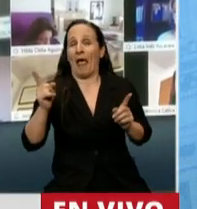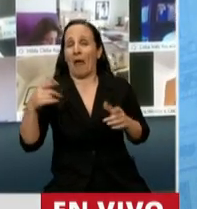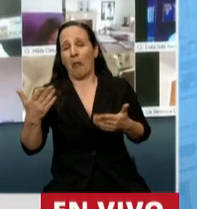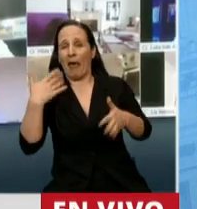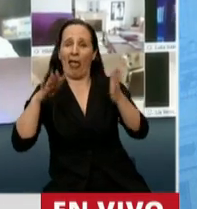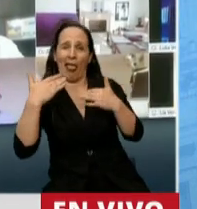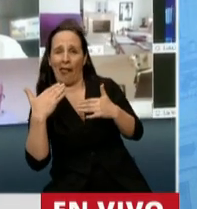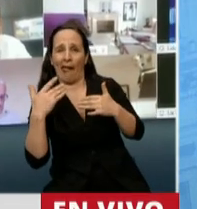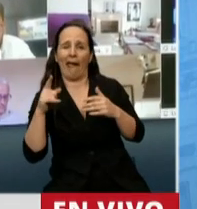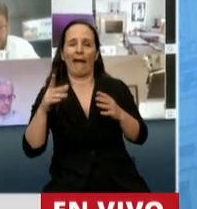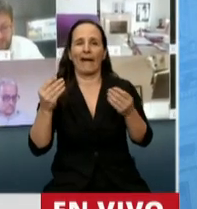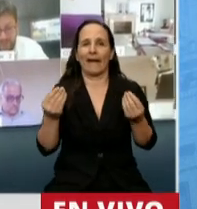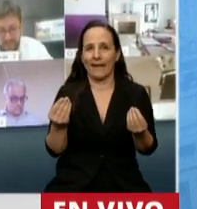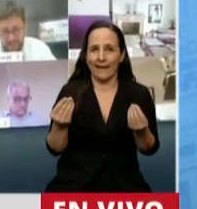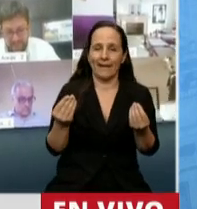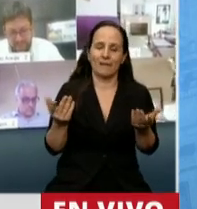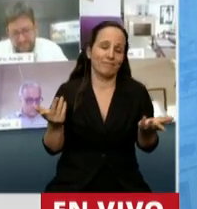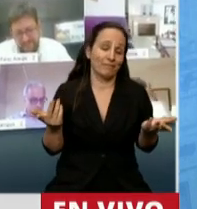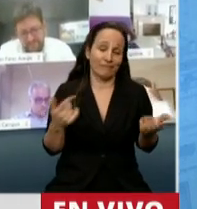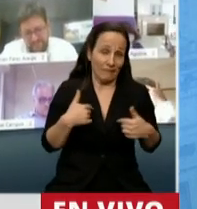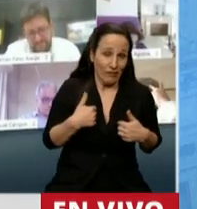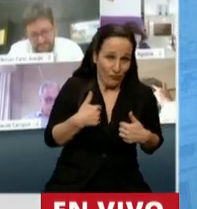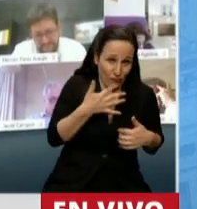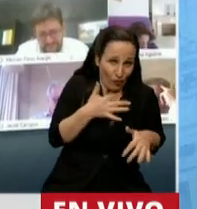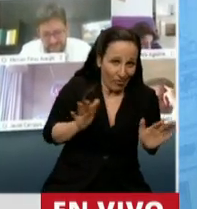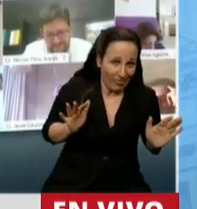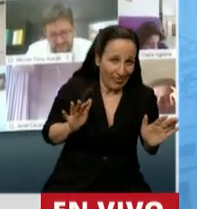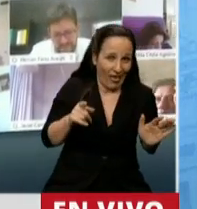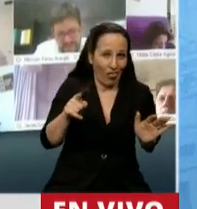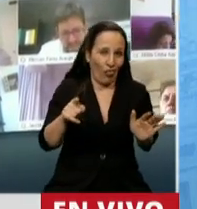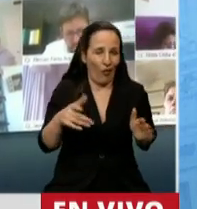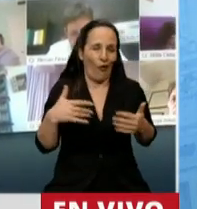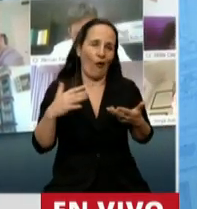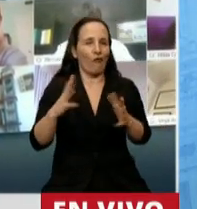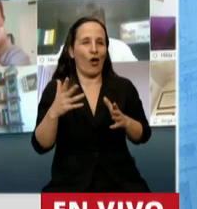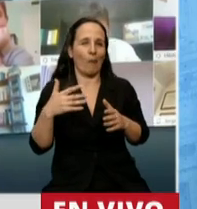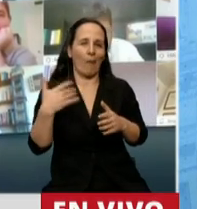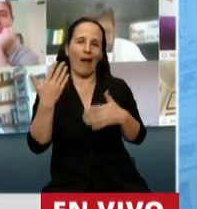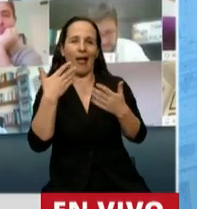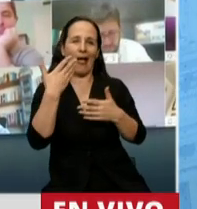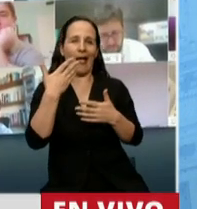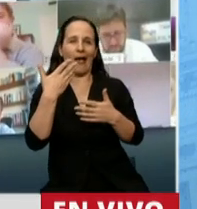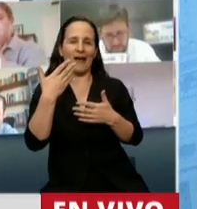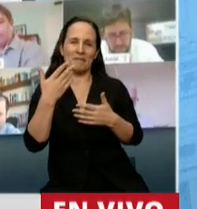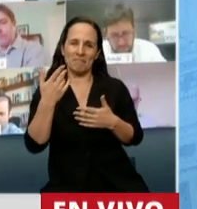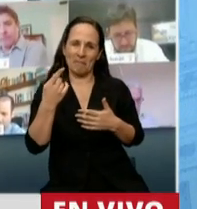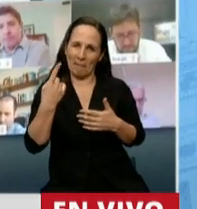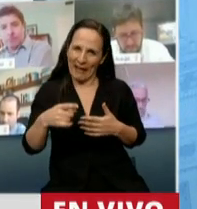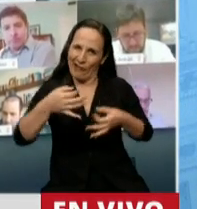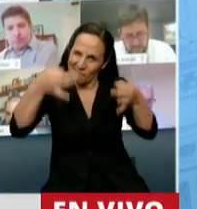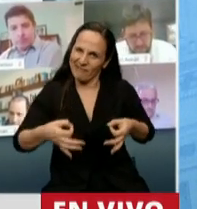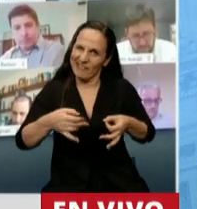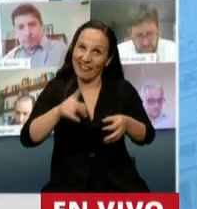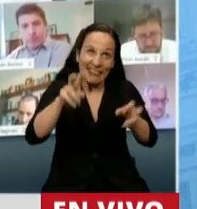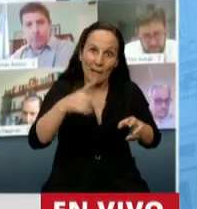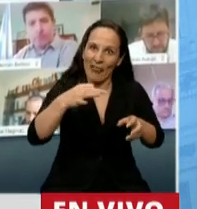esconder la entiendo muchas veces lenguaje cínico permite muchas veces no hablar de las cosas que hay